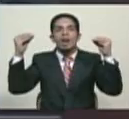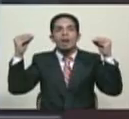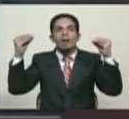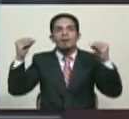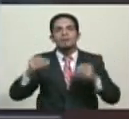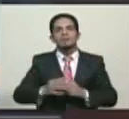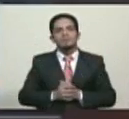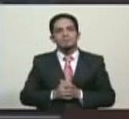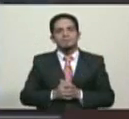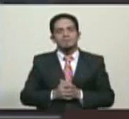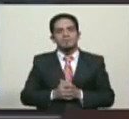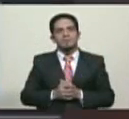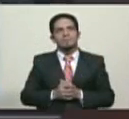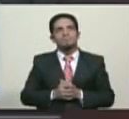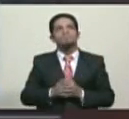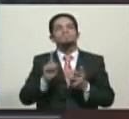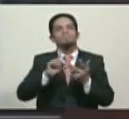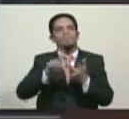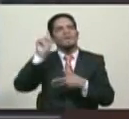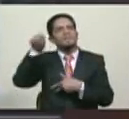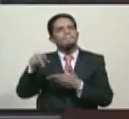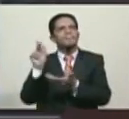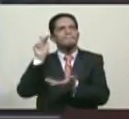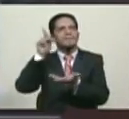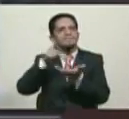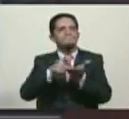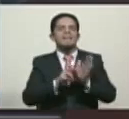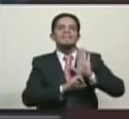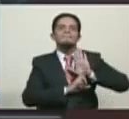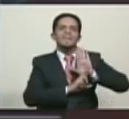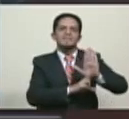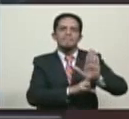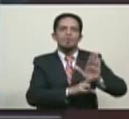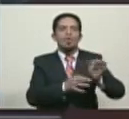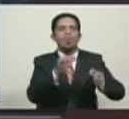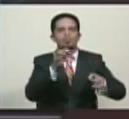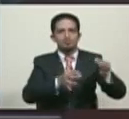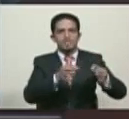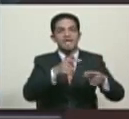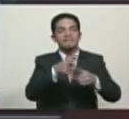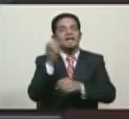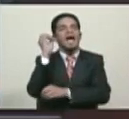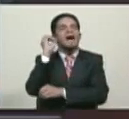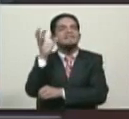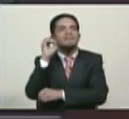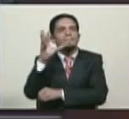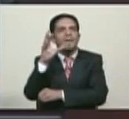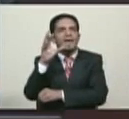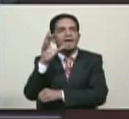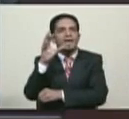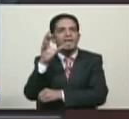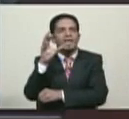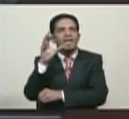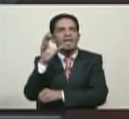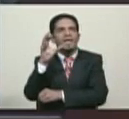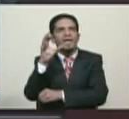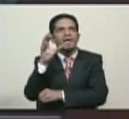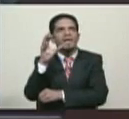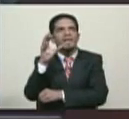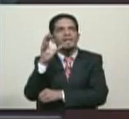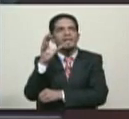los Países Bajos. Participamos como representantes de la justicia venezolana en la Asamblea Plenaria de